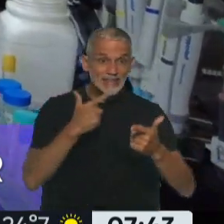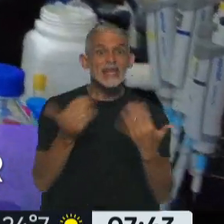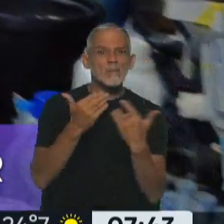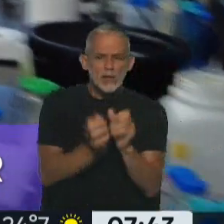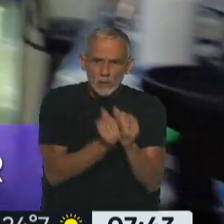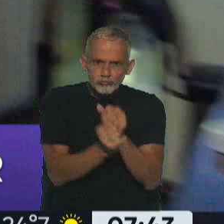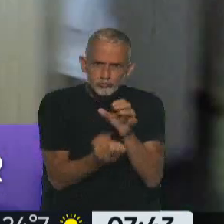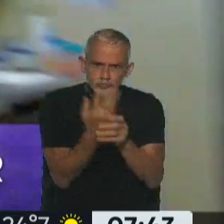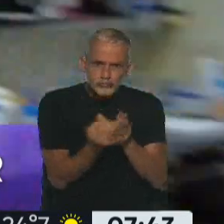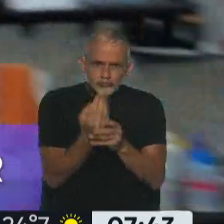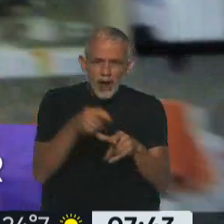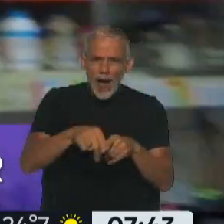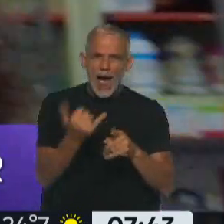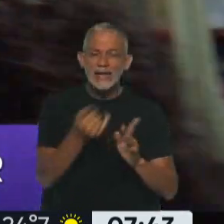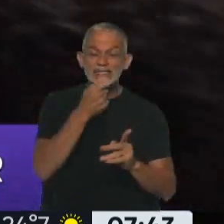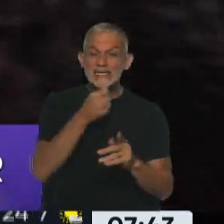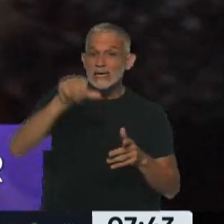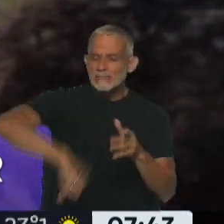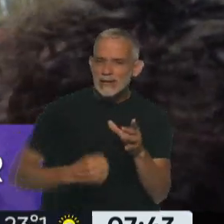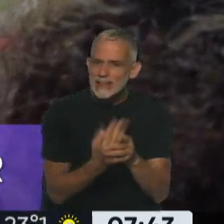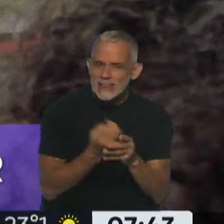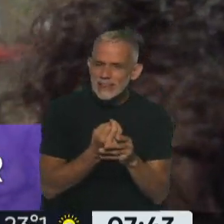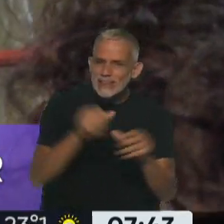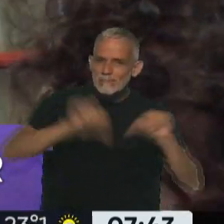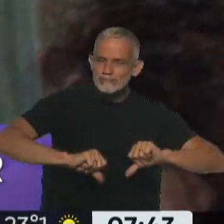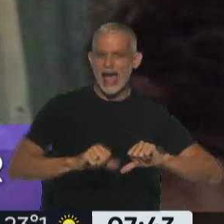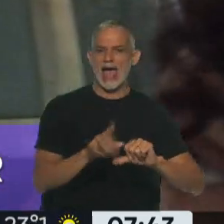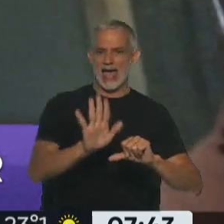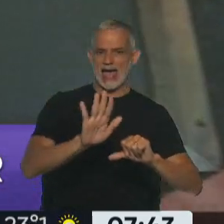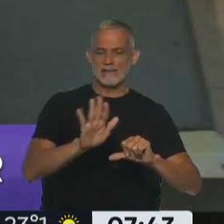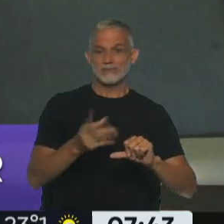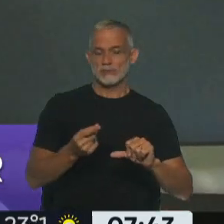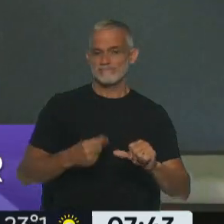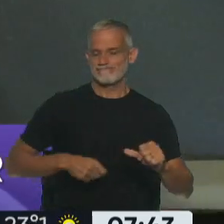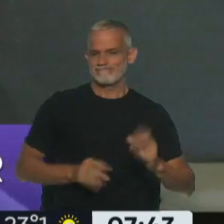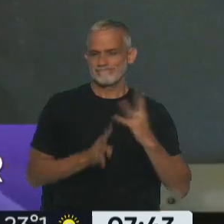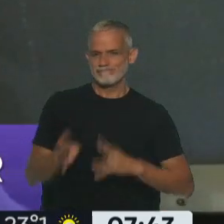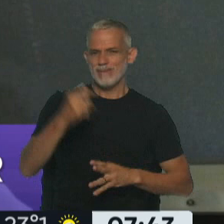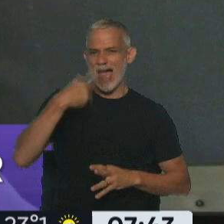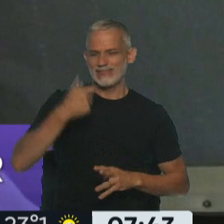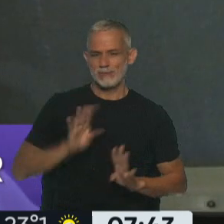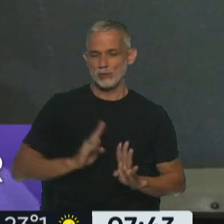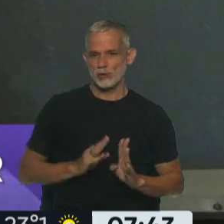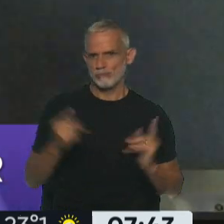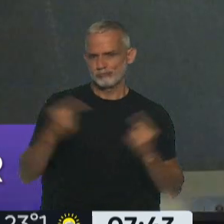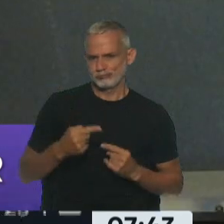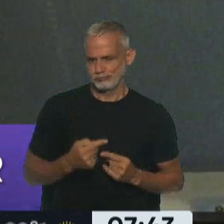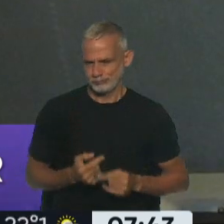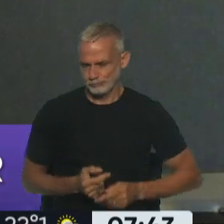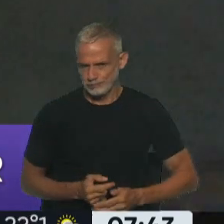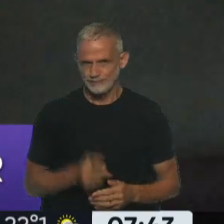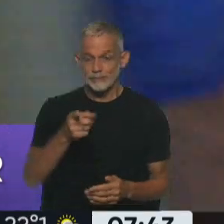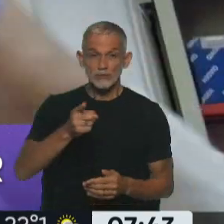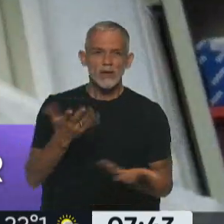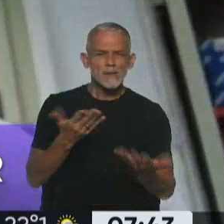compuestos se sabe que si no pueden producirlos eh pierden la resistencia de los antibióticos Eh entonces